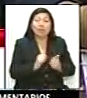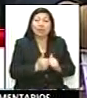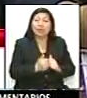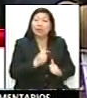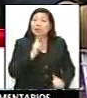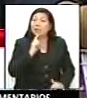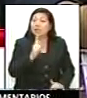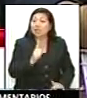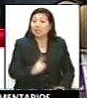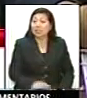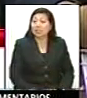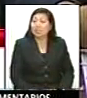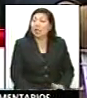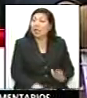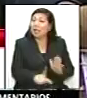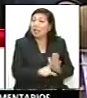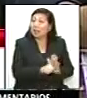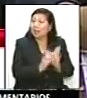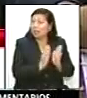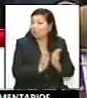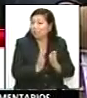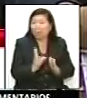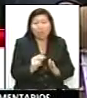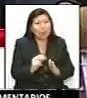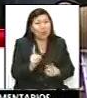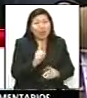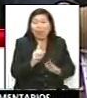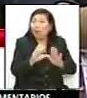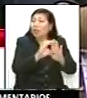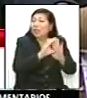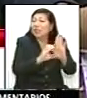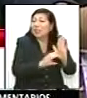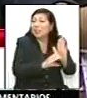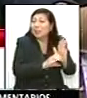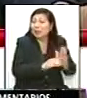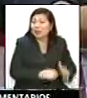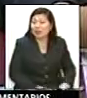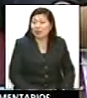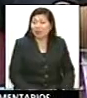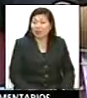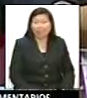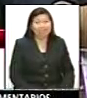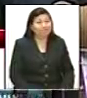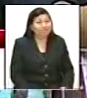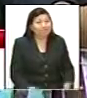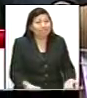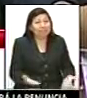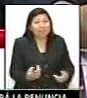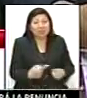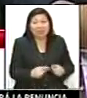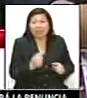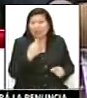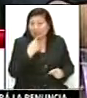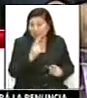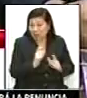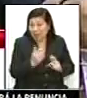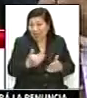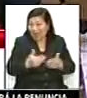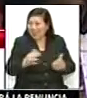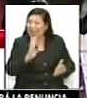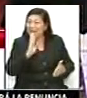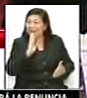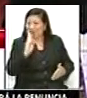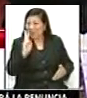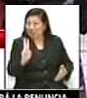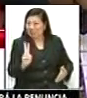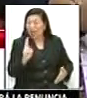era la ley orgánica y no la constitución? Es obvio, por lo que han dicho mis colegas, de que lo